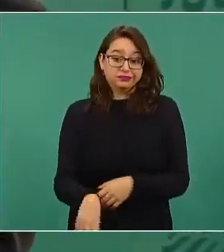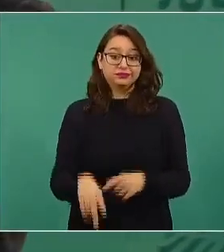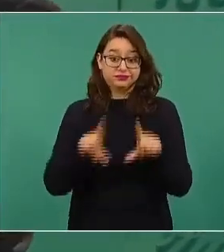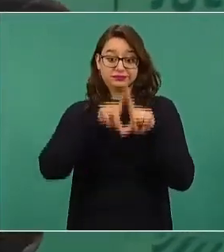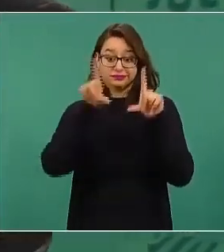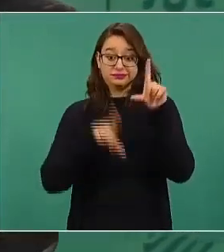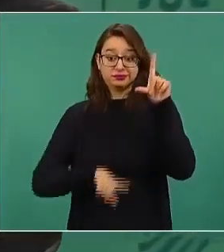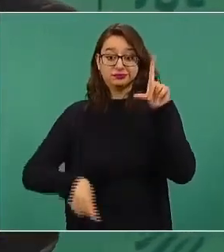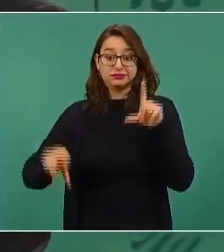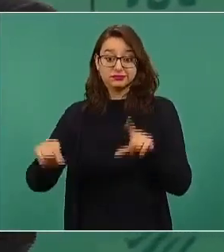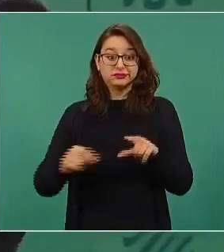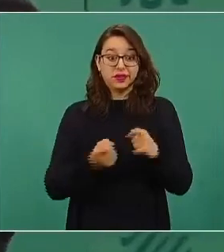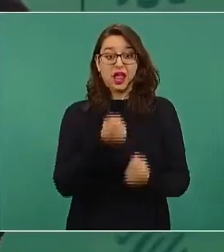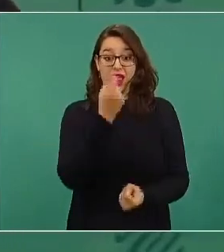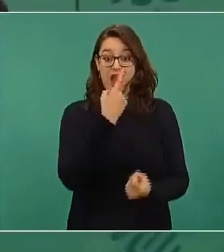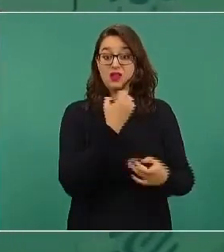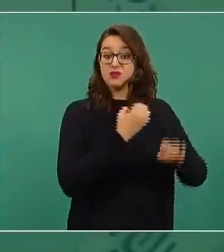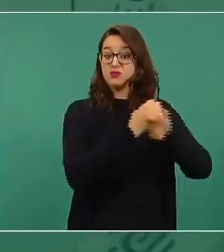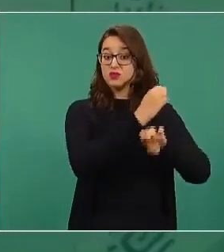sí